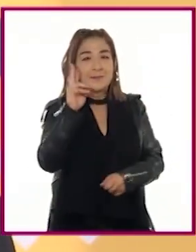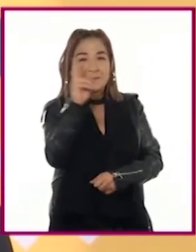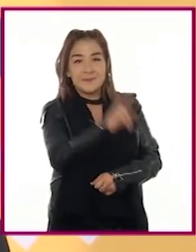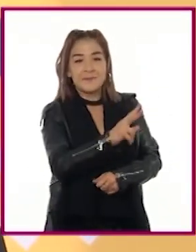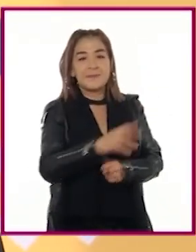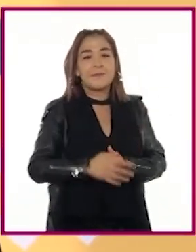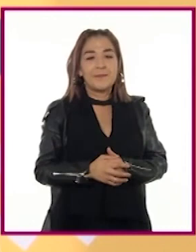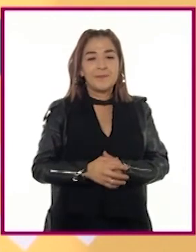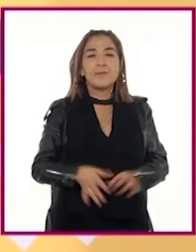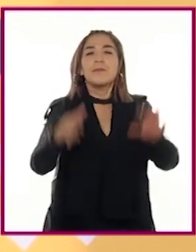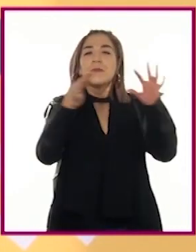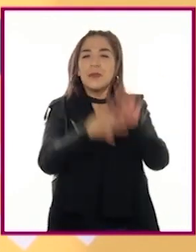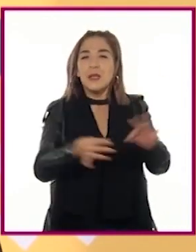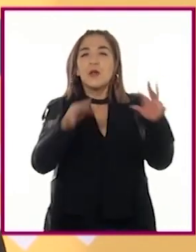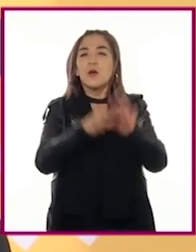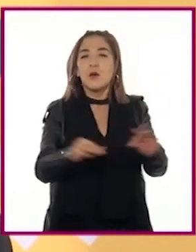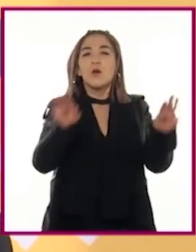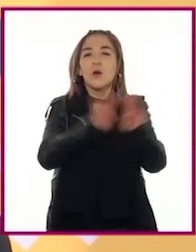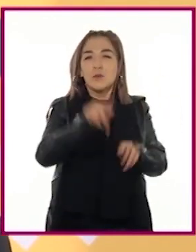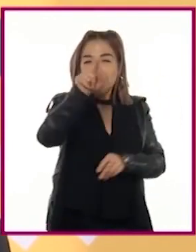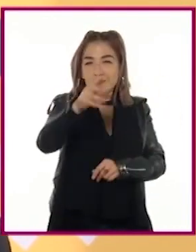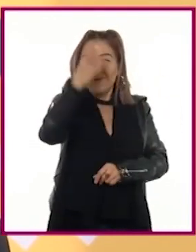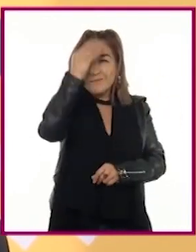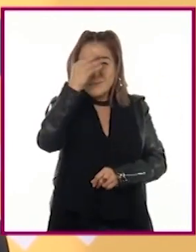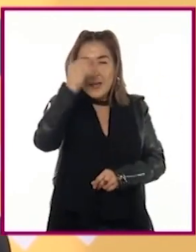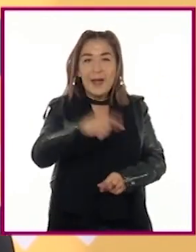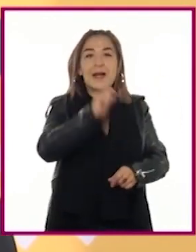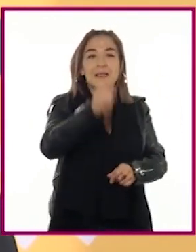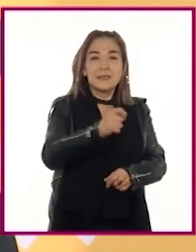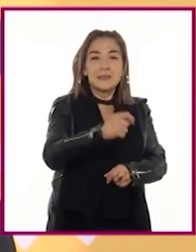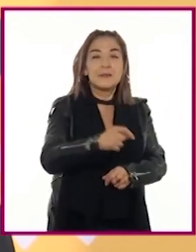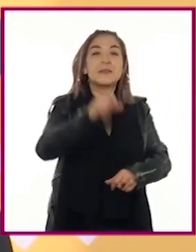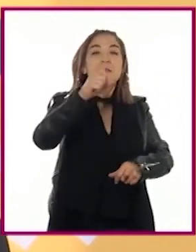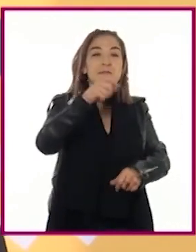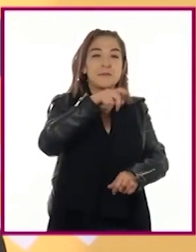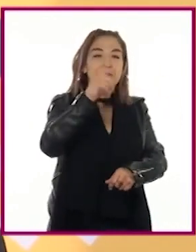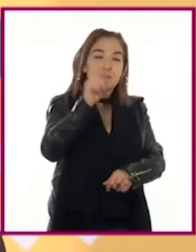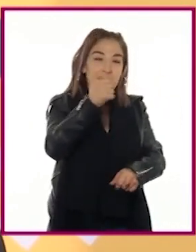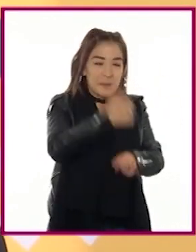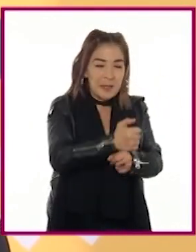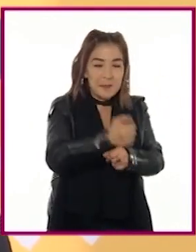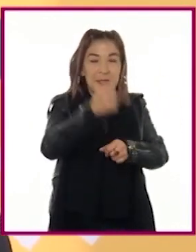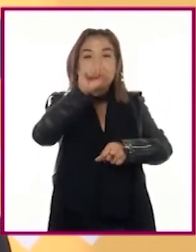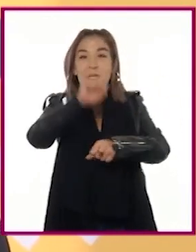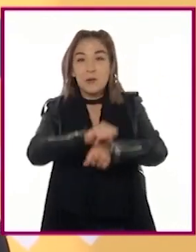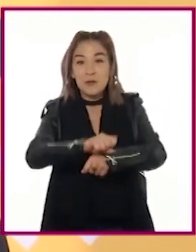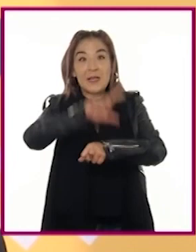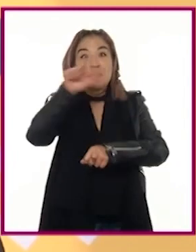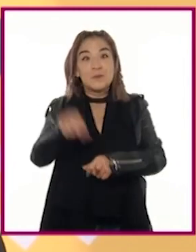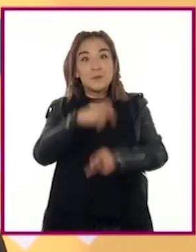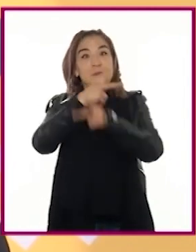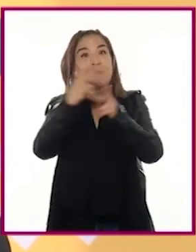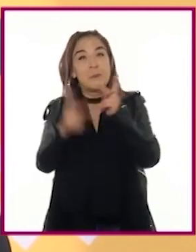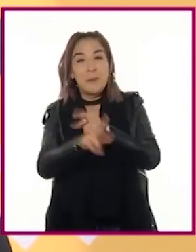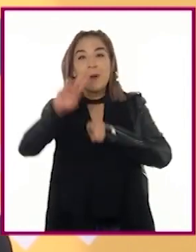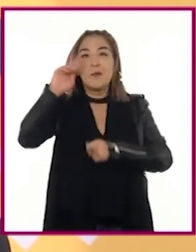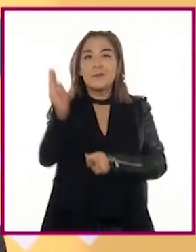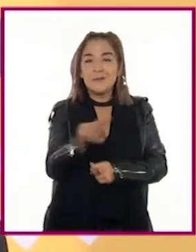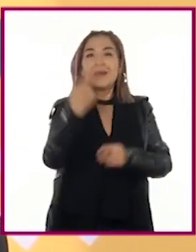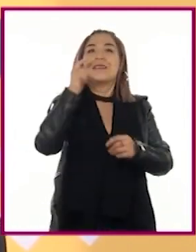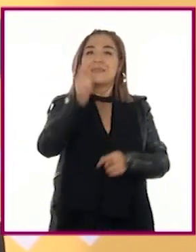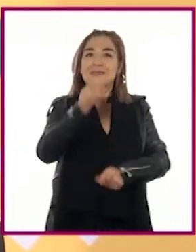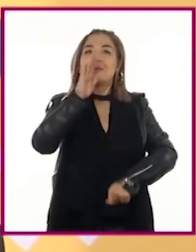alumnos, a medida que se accede a los grados escolares superiores, los nuevos aprendizajes son más demandantes. No obstante,